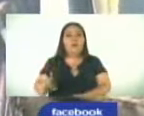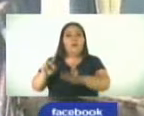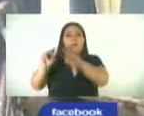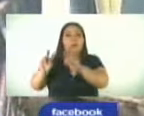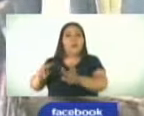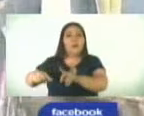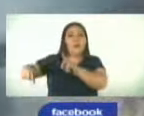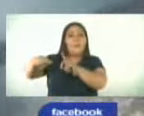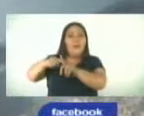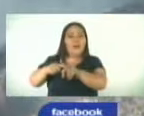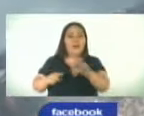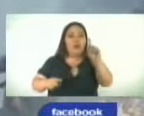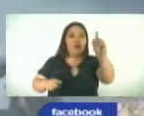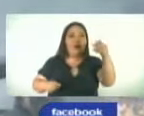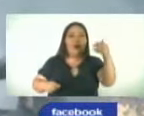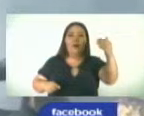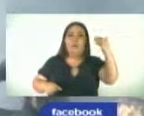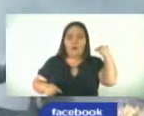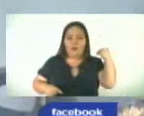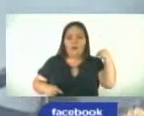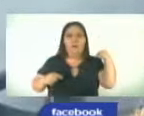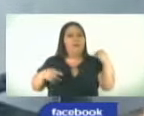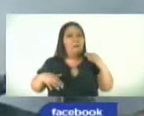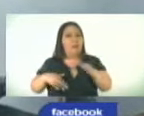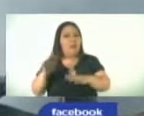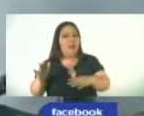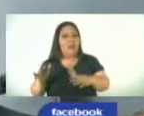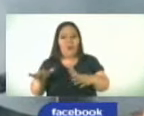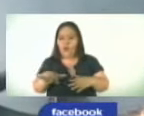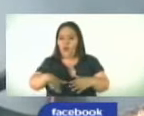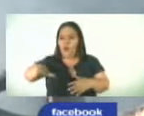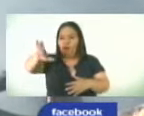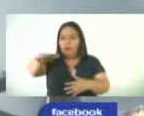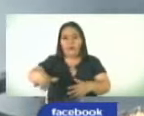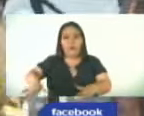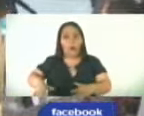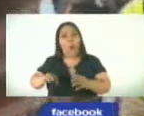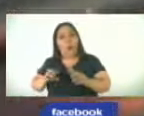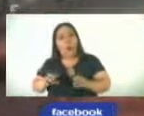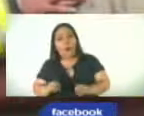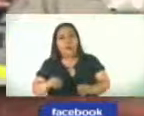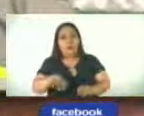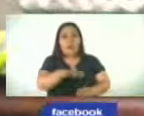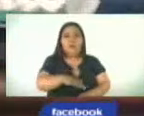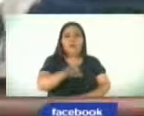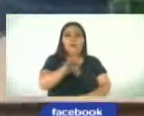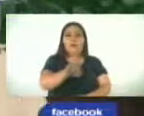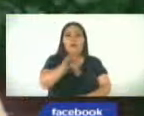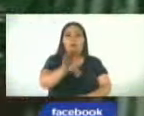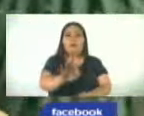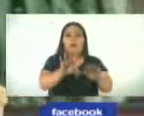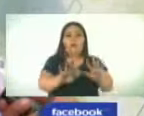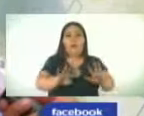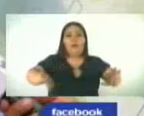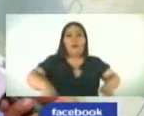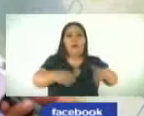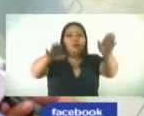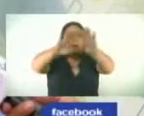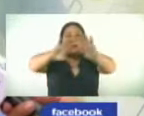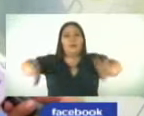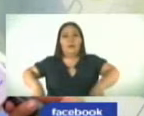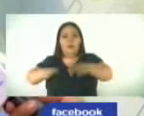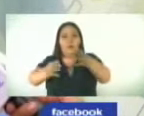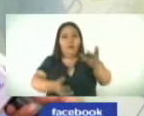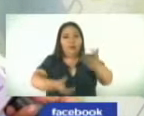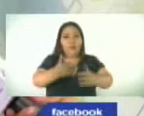relación al año anterior. En su mayoría han sido en maleza y también se han sofocado 149 siniestros forestales.